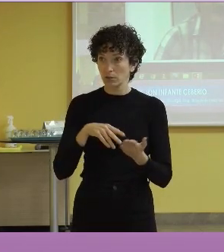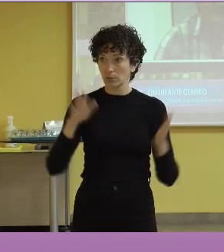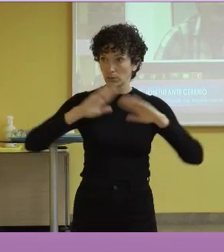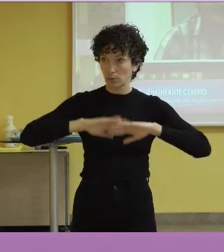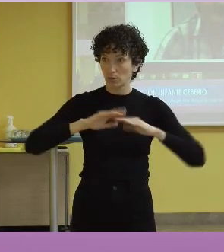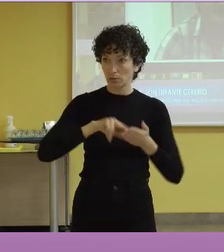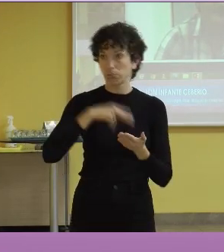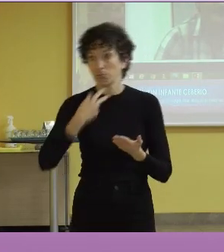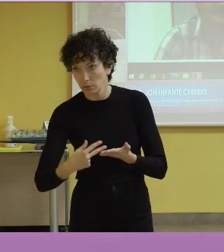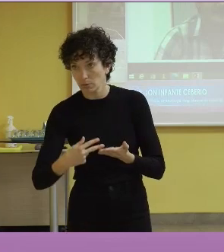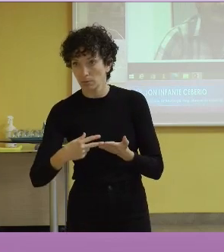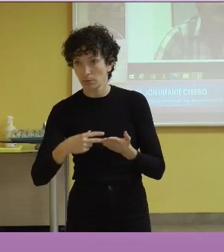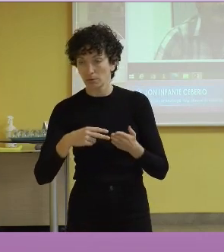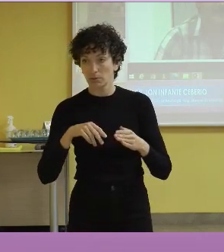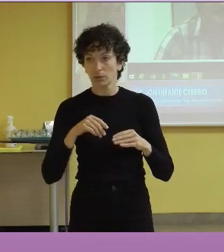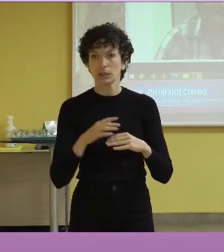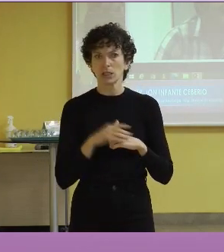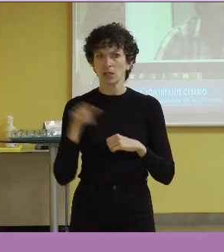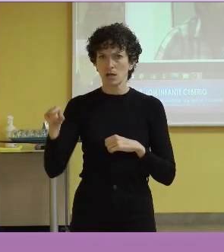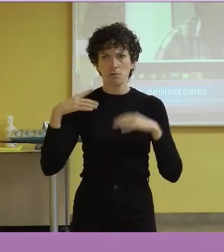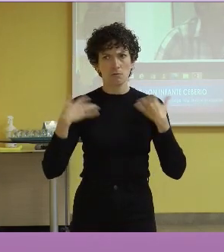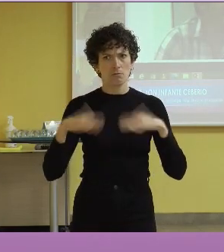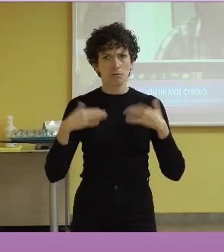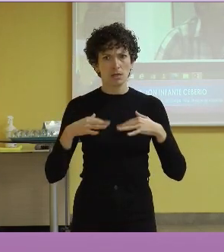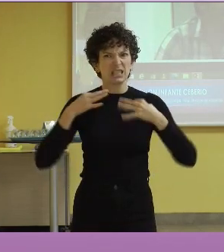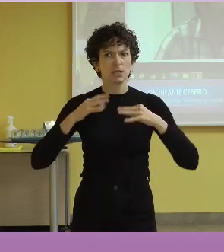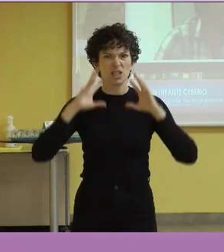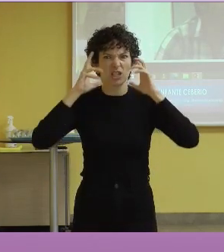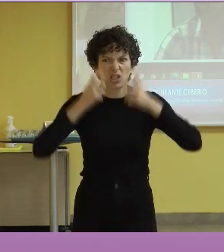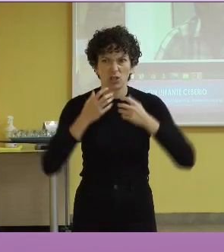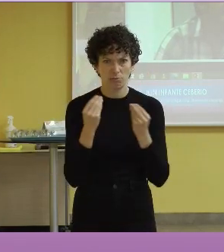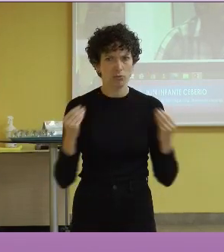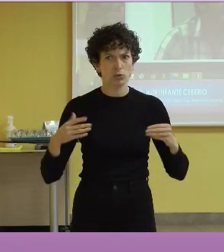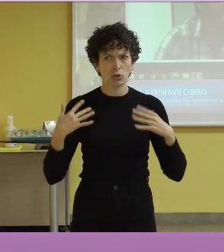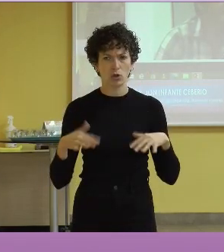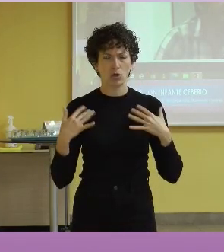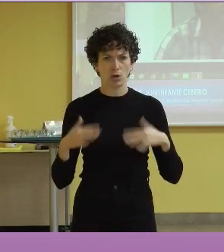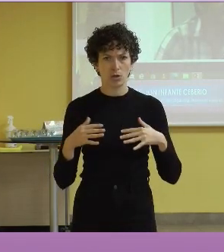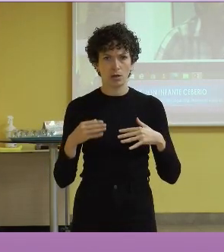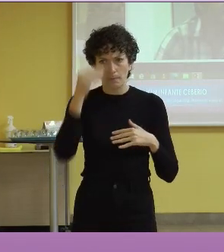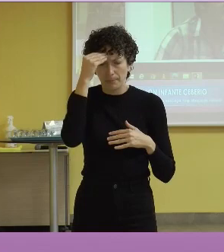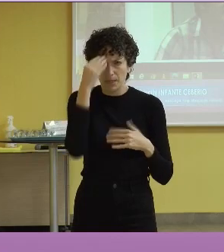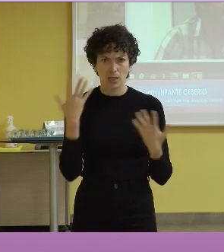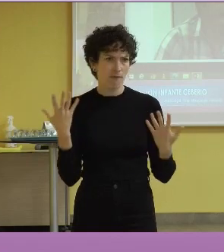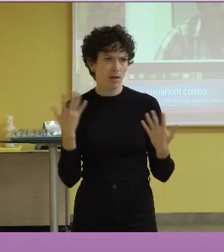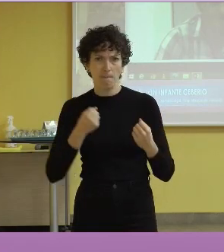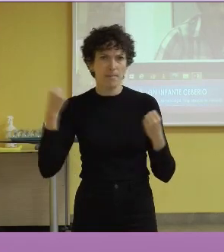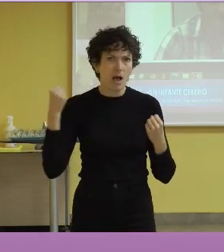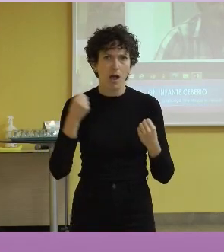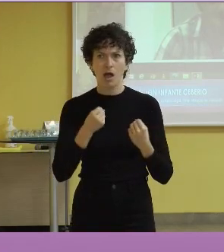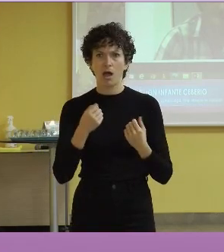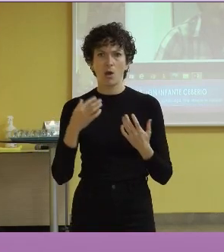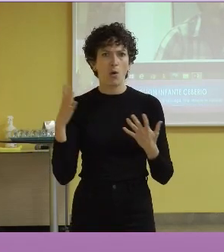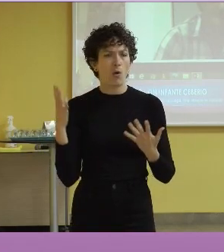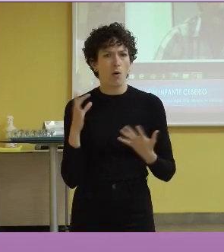de la cama. Sí, es que se pone muy agresivo, además siempre es como muy agresivo, como pensando en pegar,